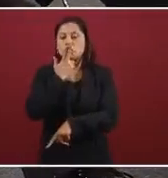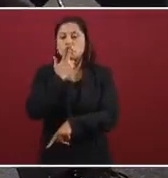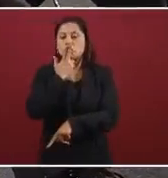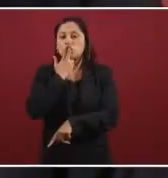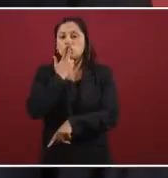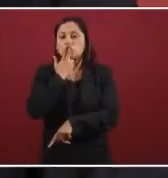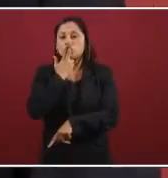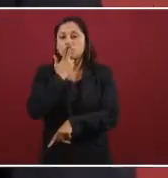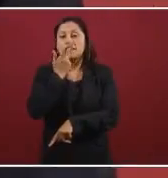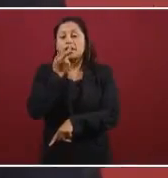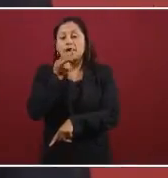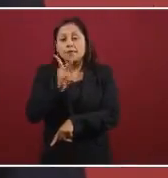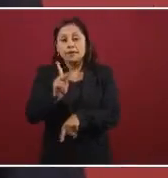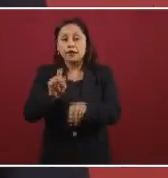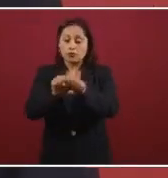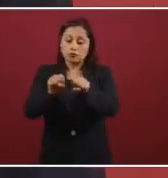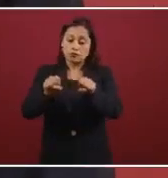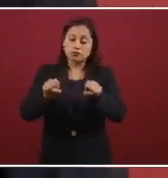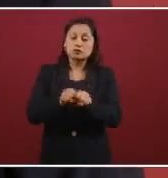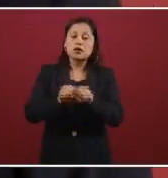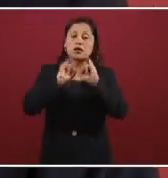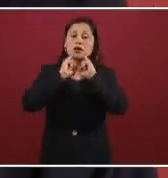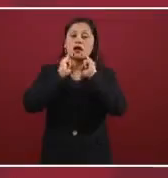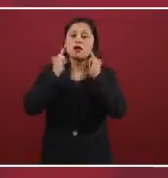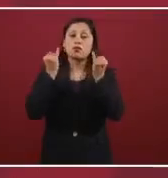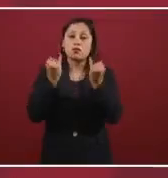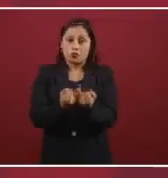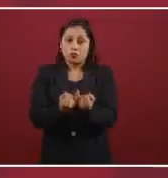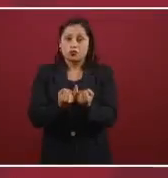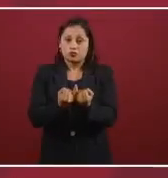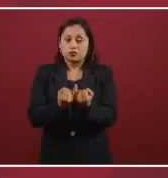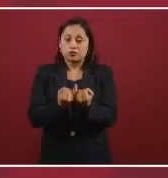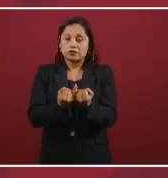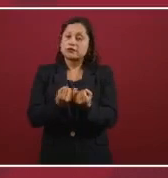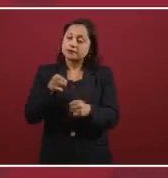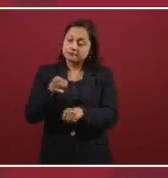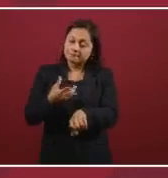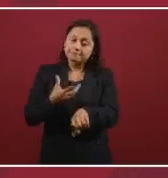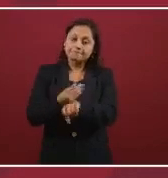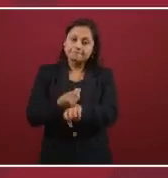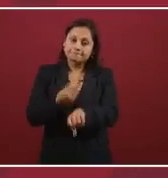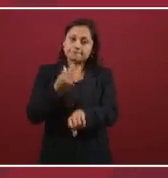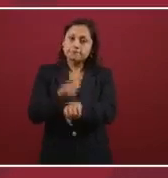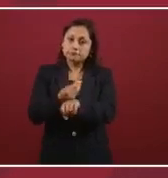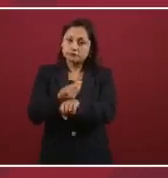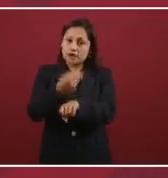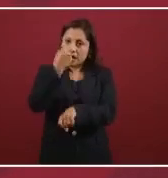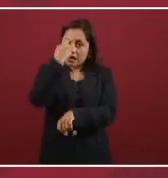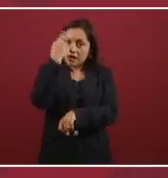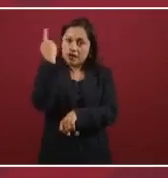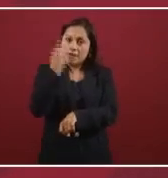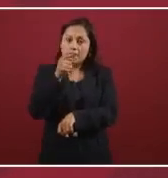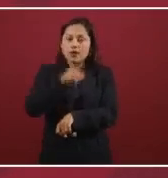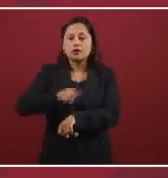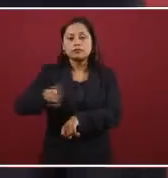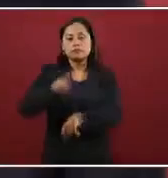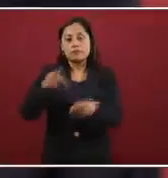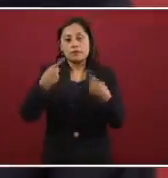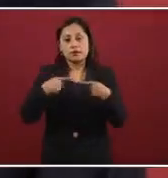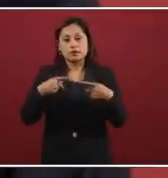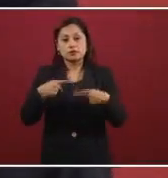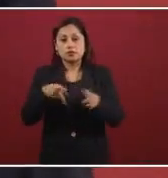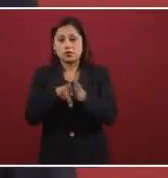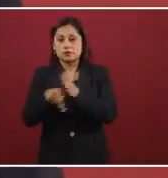La sala de junta va a estar dedicada, ¿sí?, al periodismo y